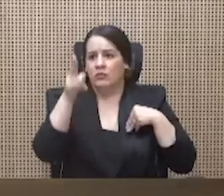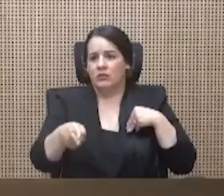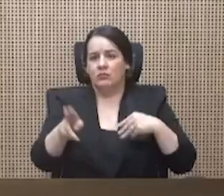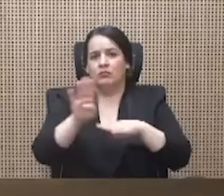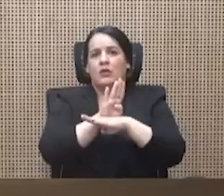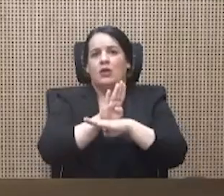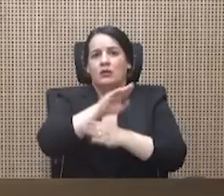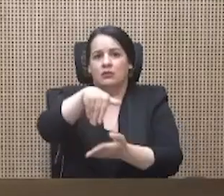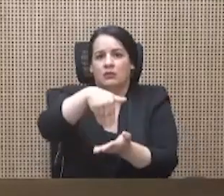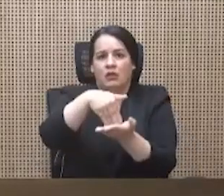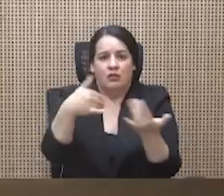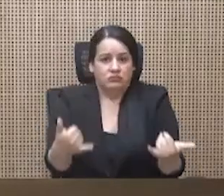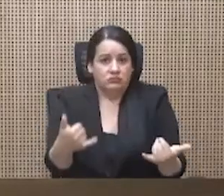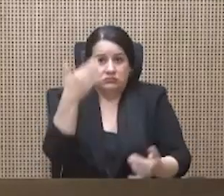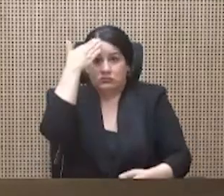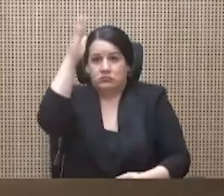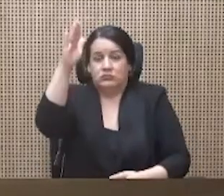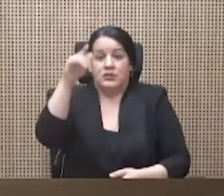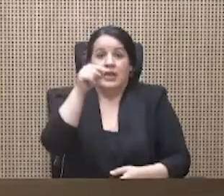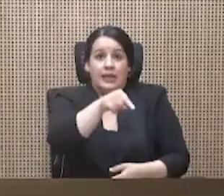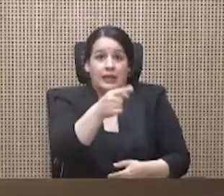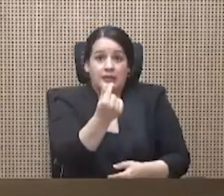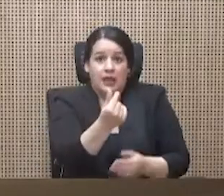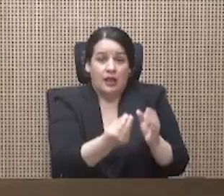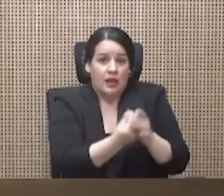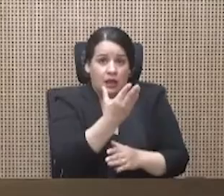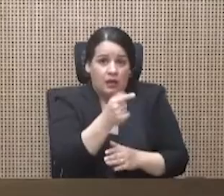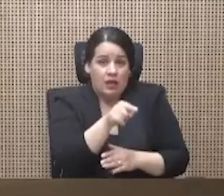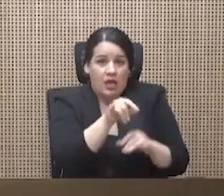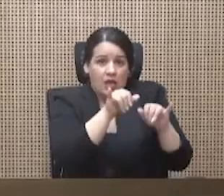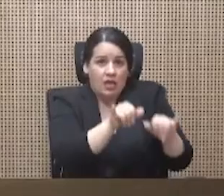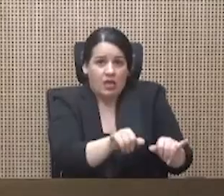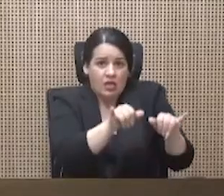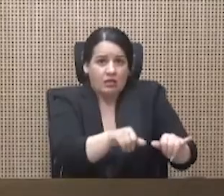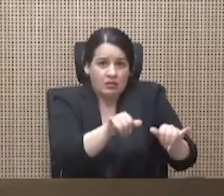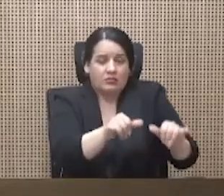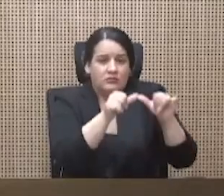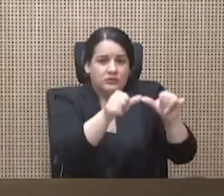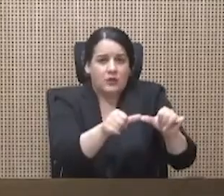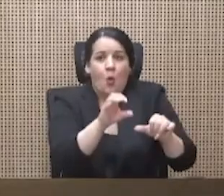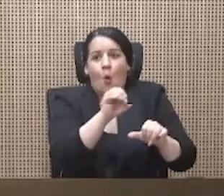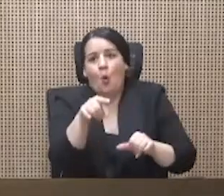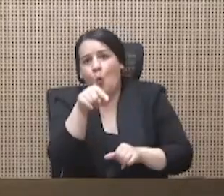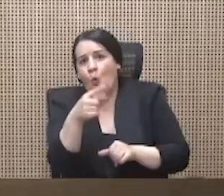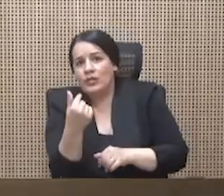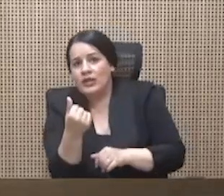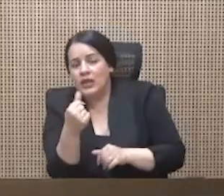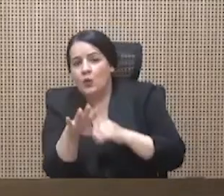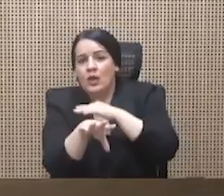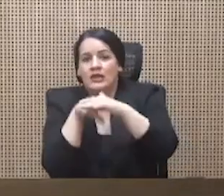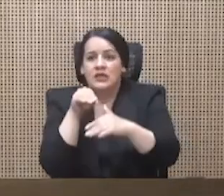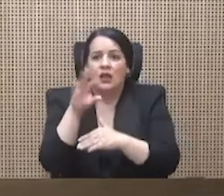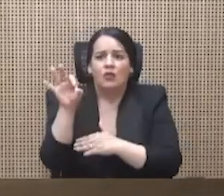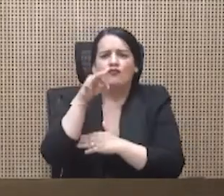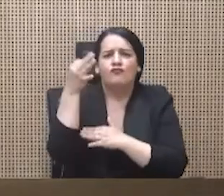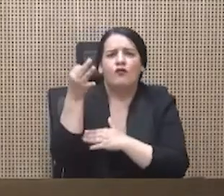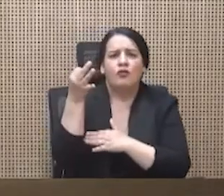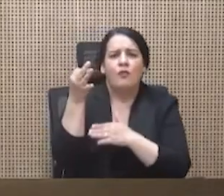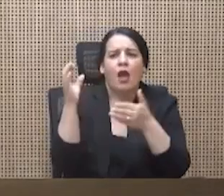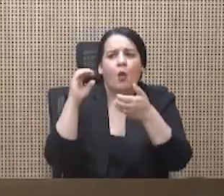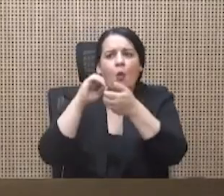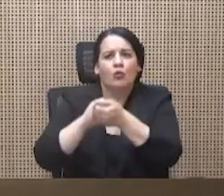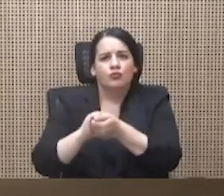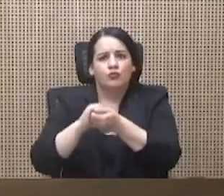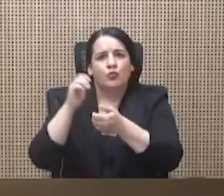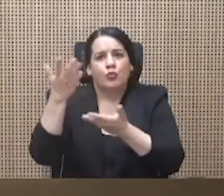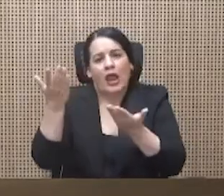Hoy en día no se sabe si son fuentes permanentes o dinero que proviene de manera coyuntural.